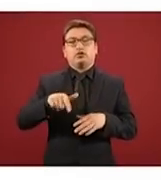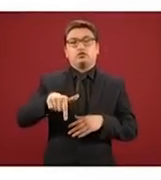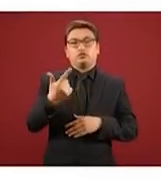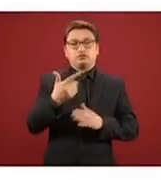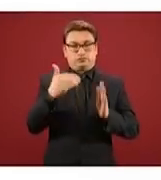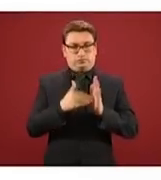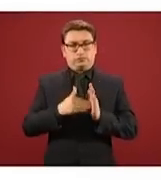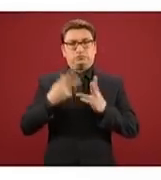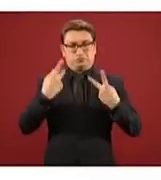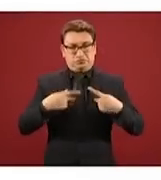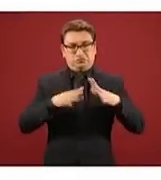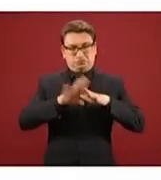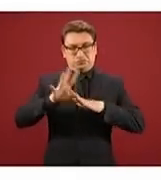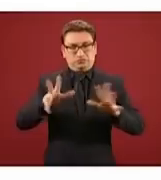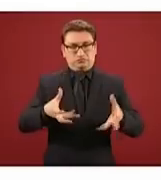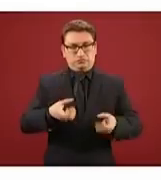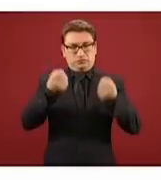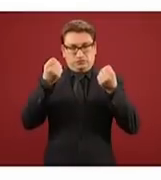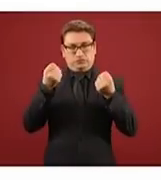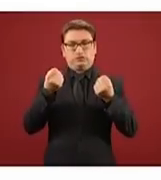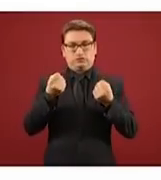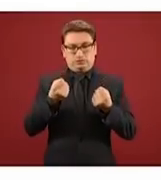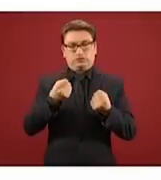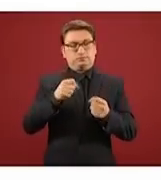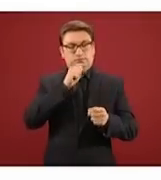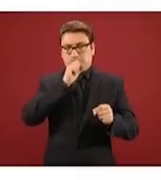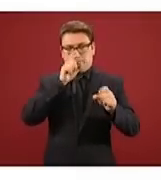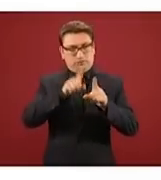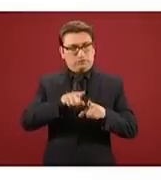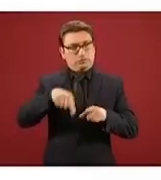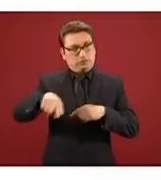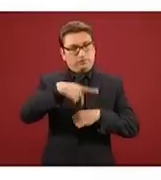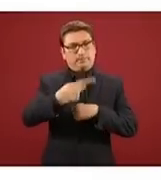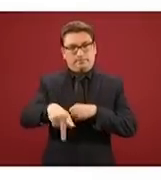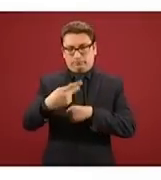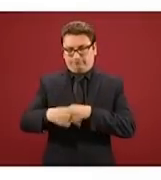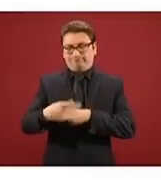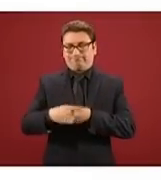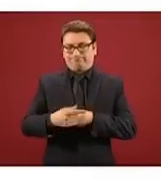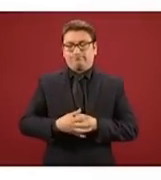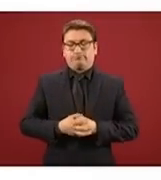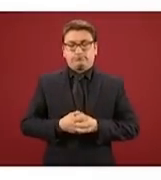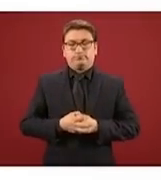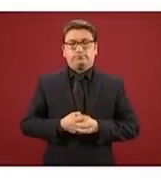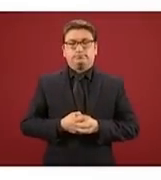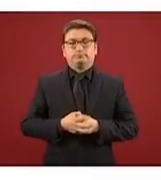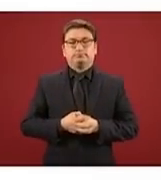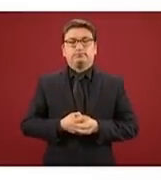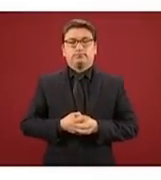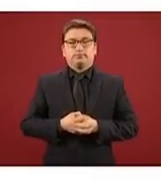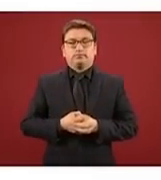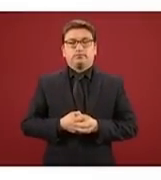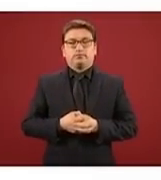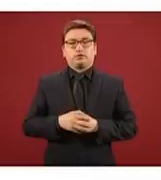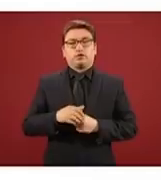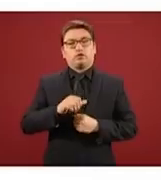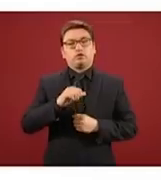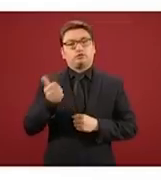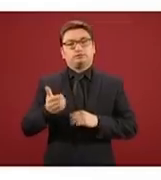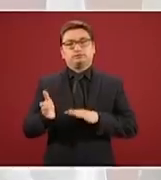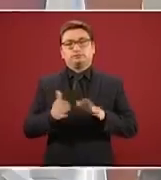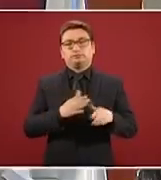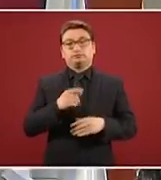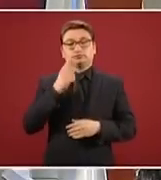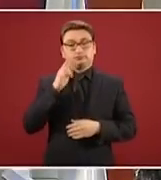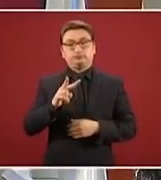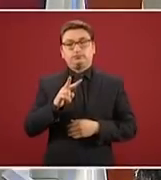migrantes que también en muchos casos corre el peligro su vida la siguiente por favor en el caso